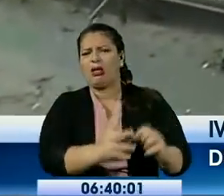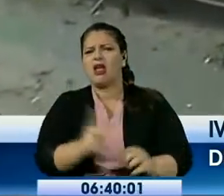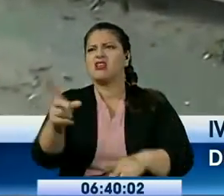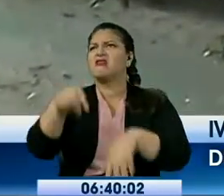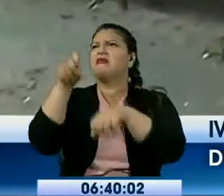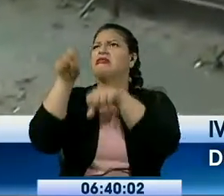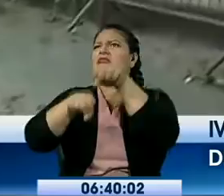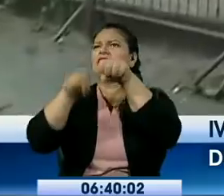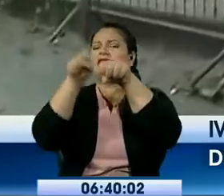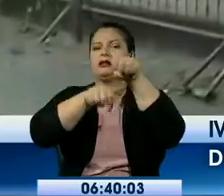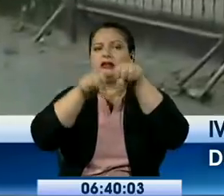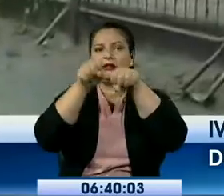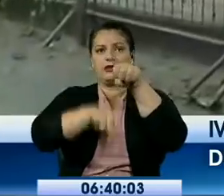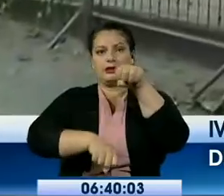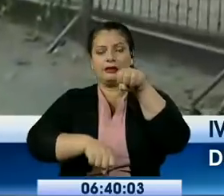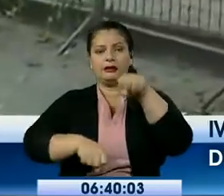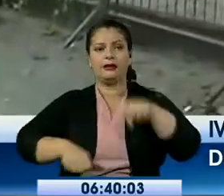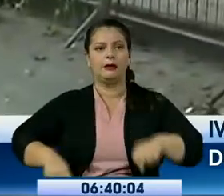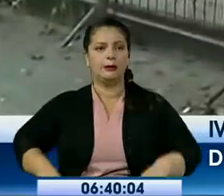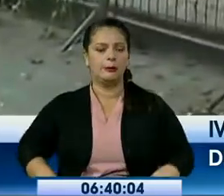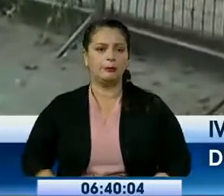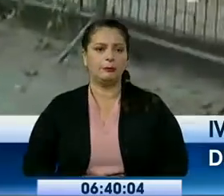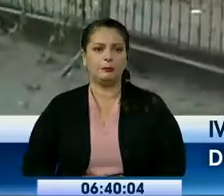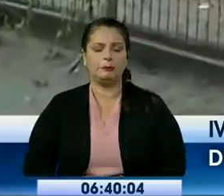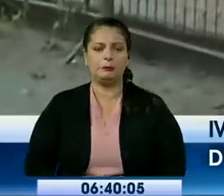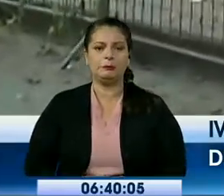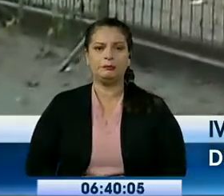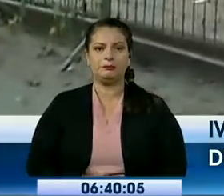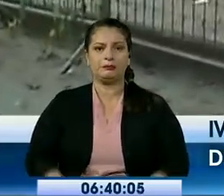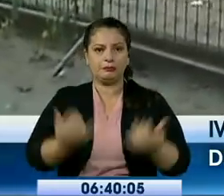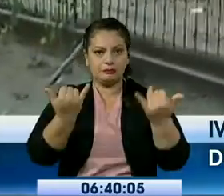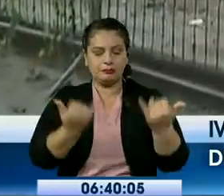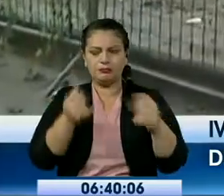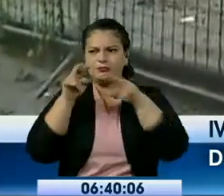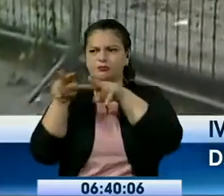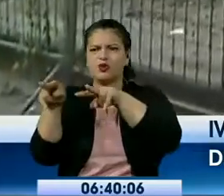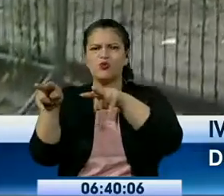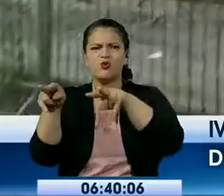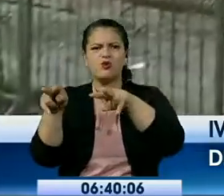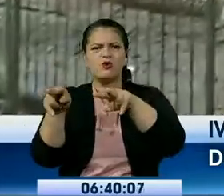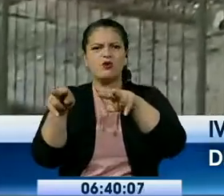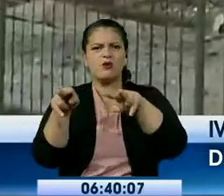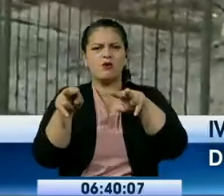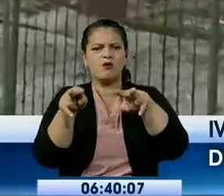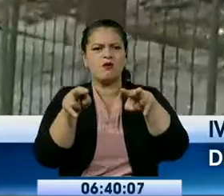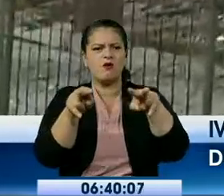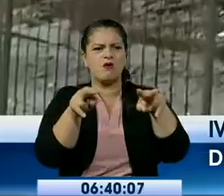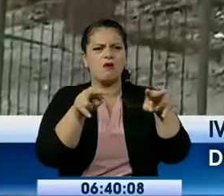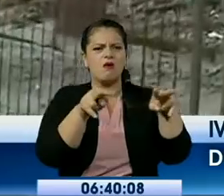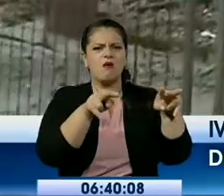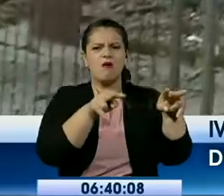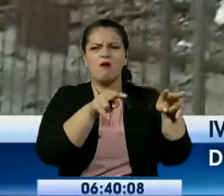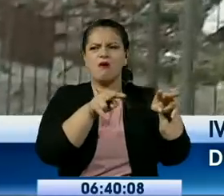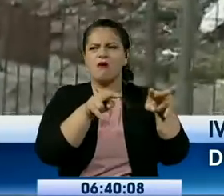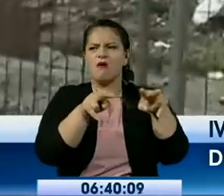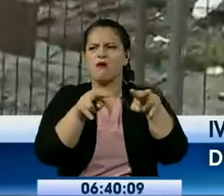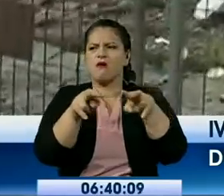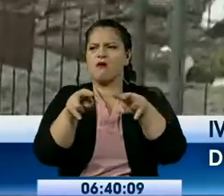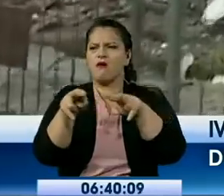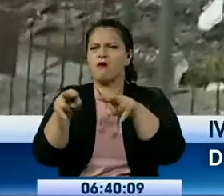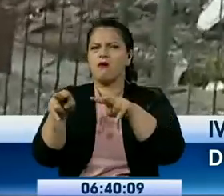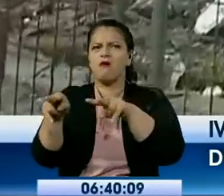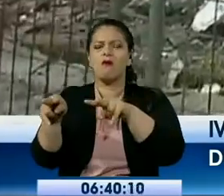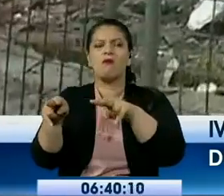bomba. Estamos ahí nosotros mostrándoles en imágenes cómo quedaron estos vehículos que estaban parcados acá en lo